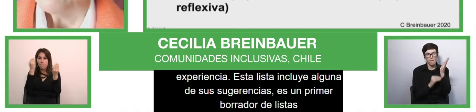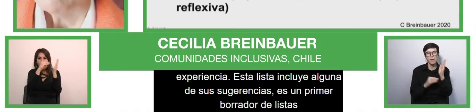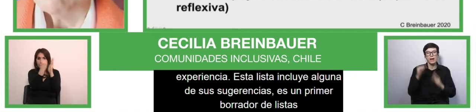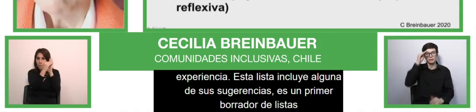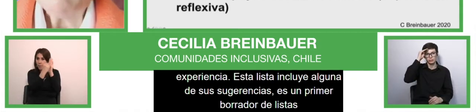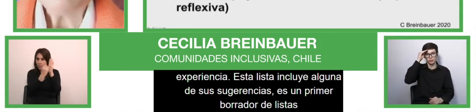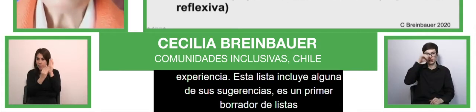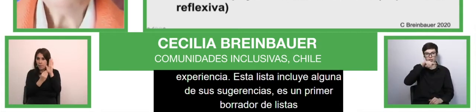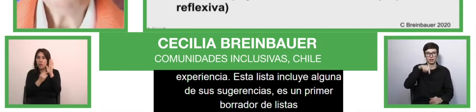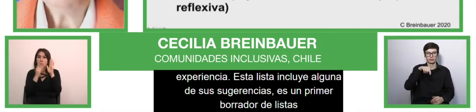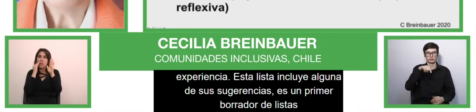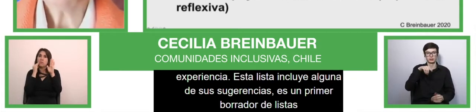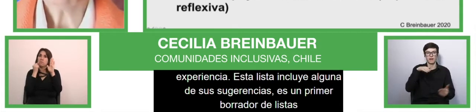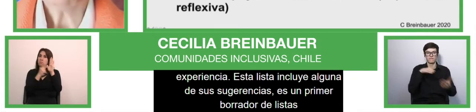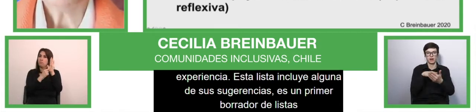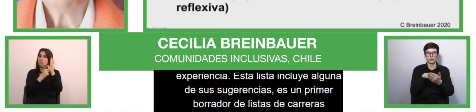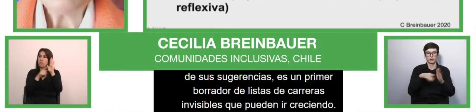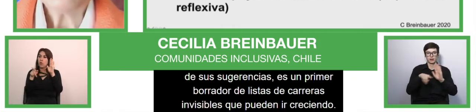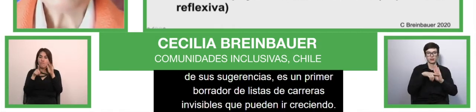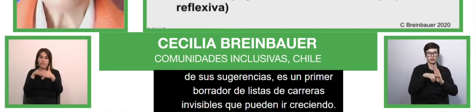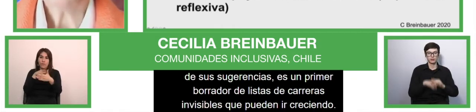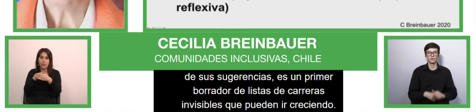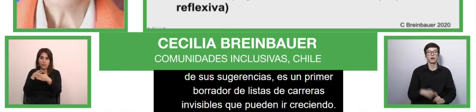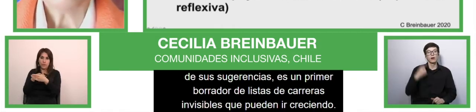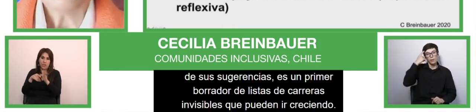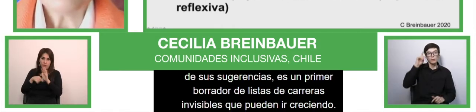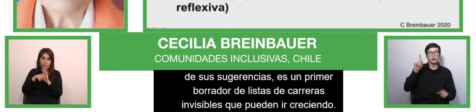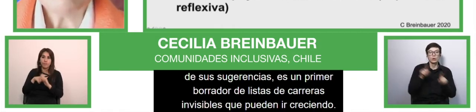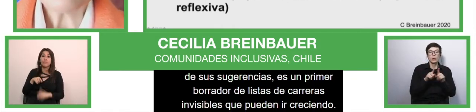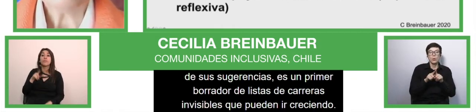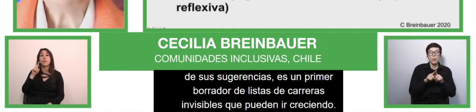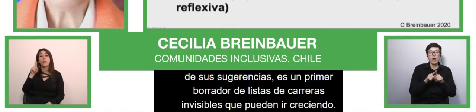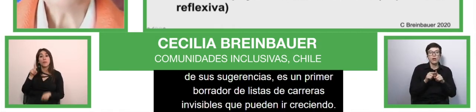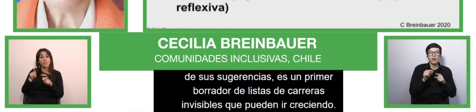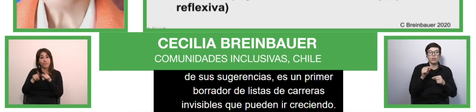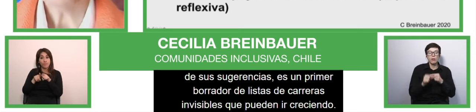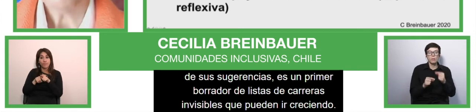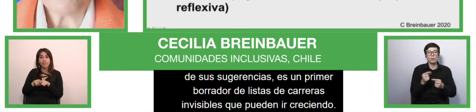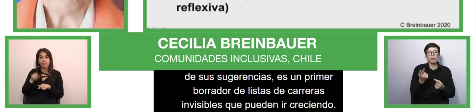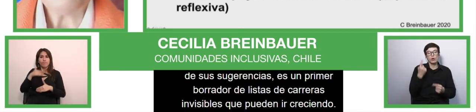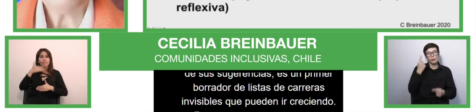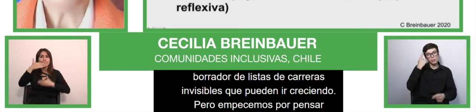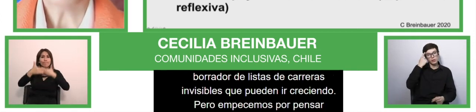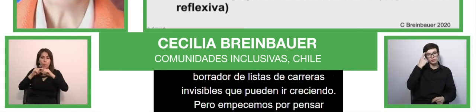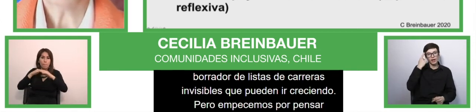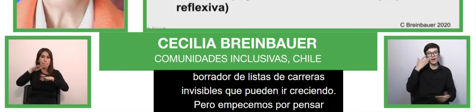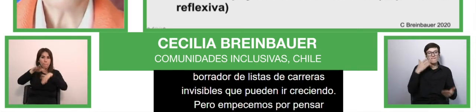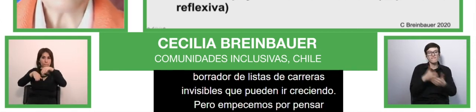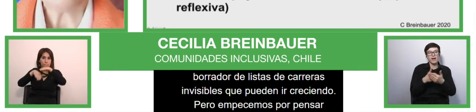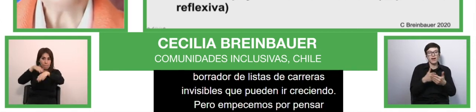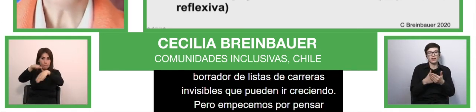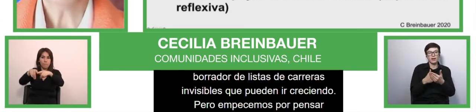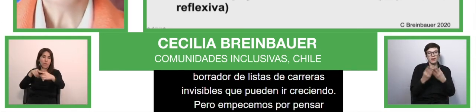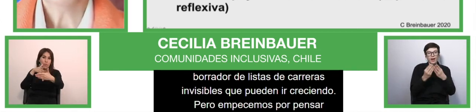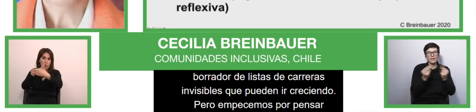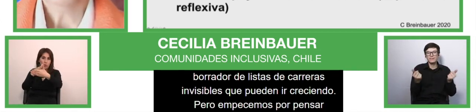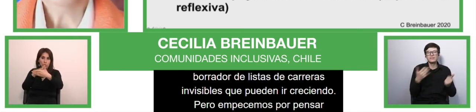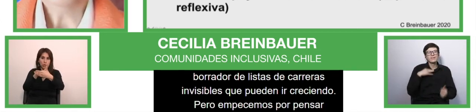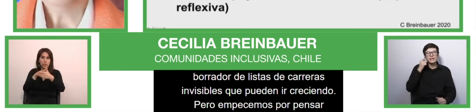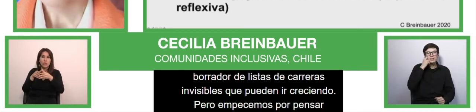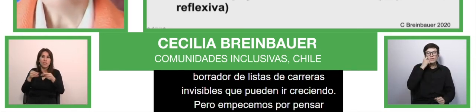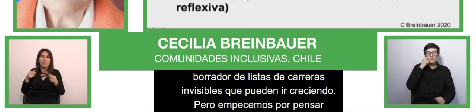pero empecemos por pensar en que barreras invisibles son los juicios sociales